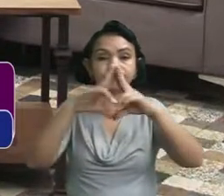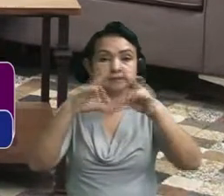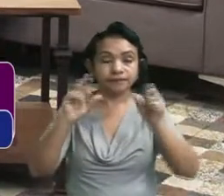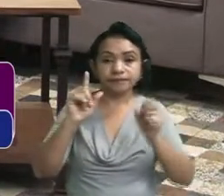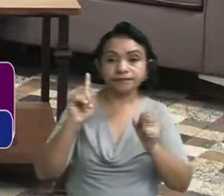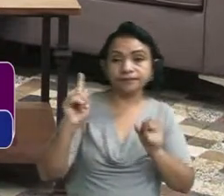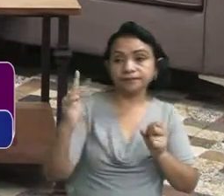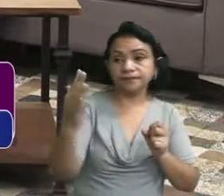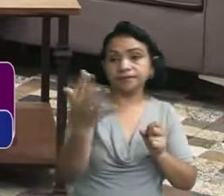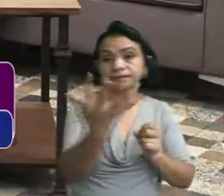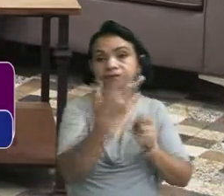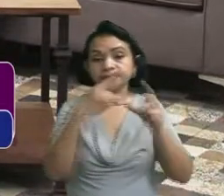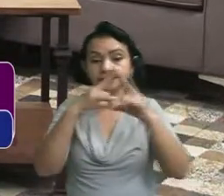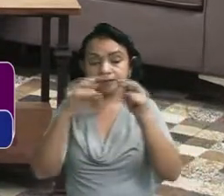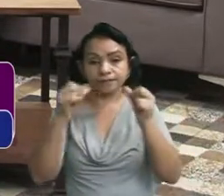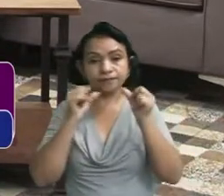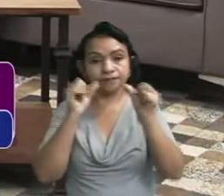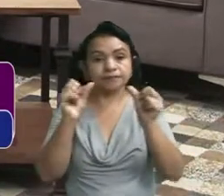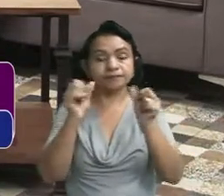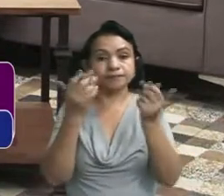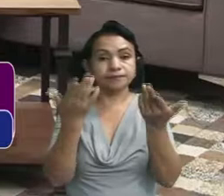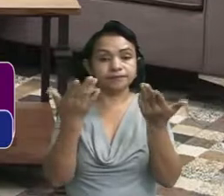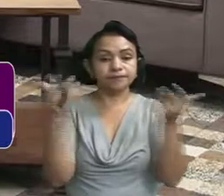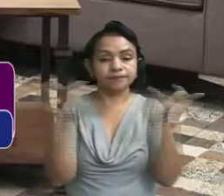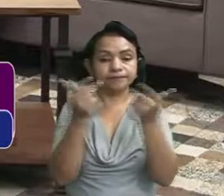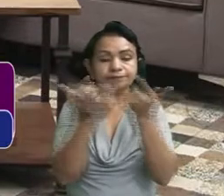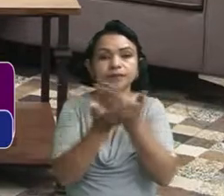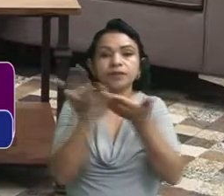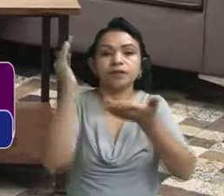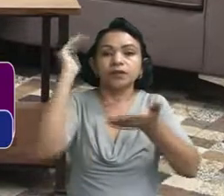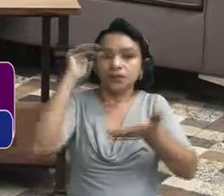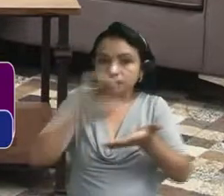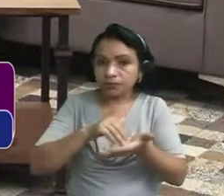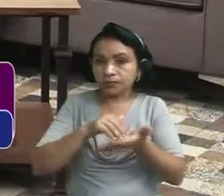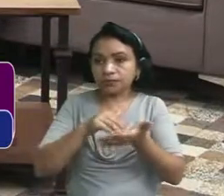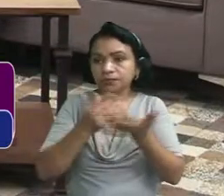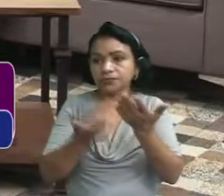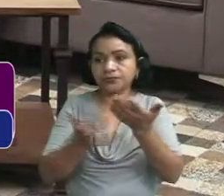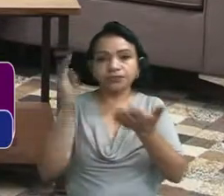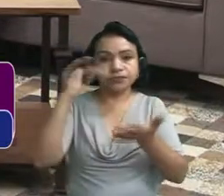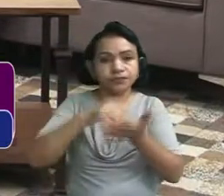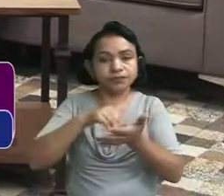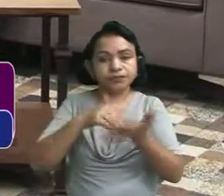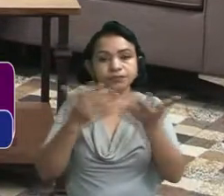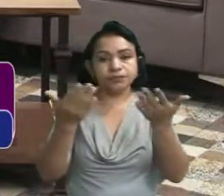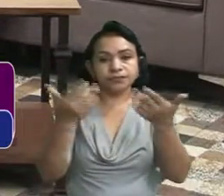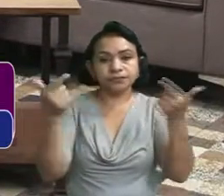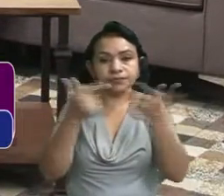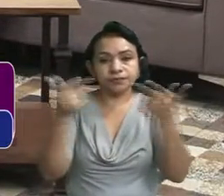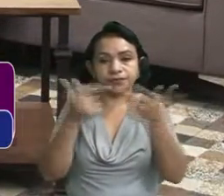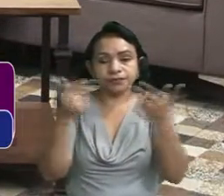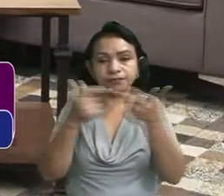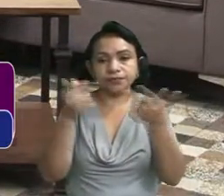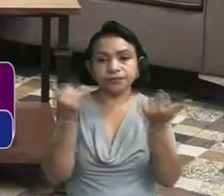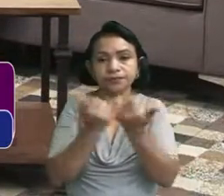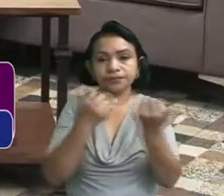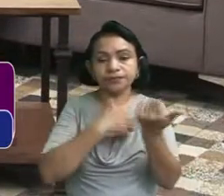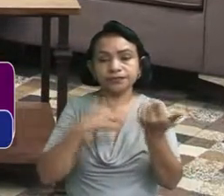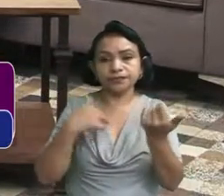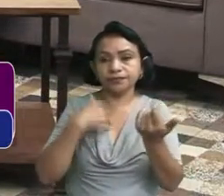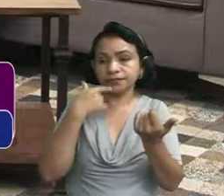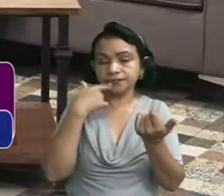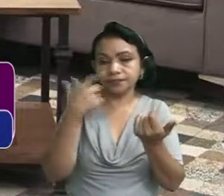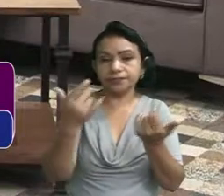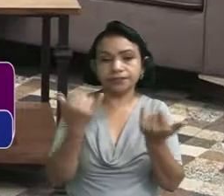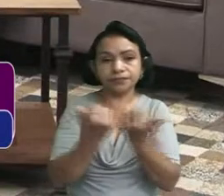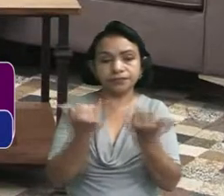todos unidos salgamos adelante en Nicaragua. Pero vino la guerra de nuevo, o sea, vino el factor externo. Después vinieron los gobiernos neoliberales, muy influenciados por el